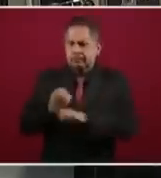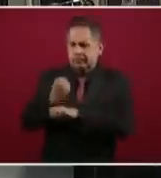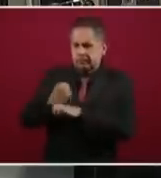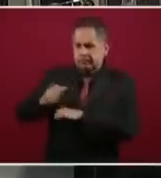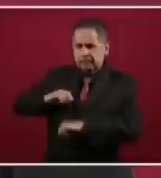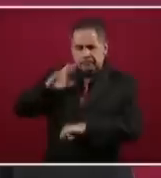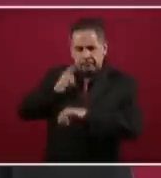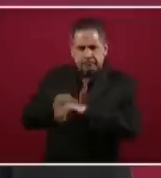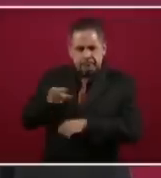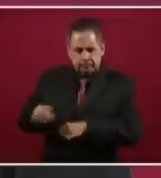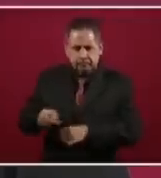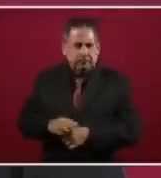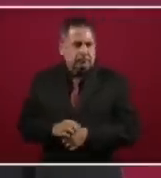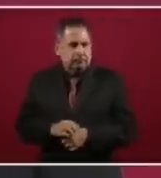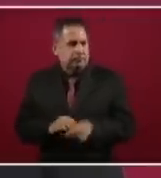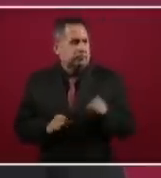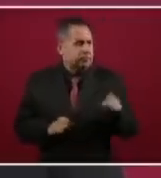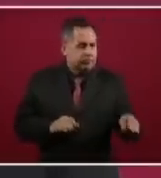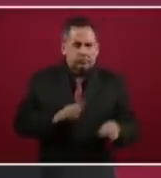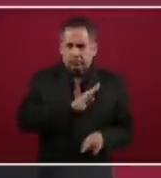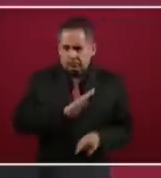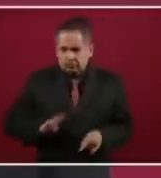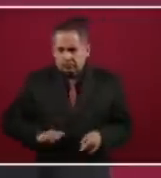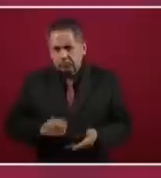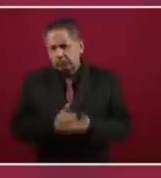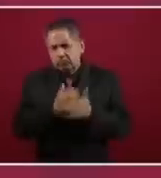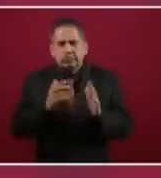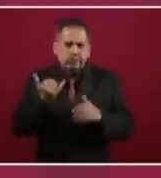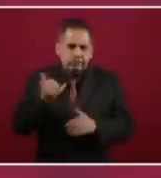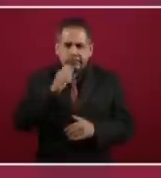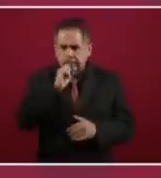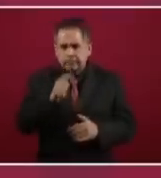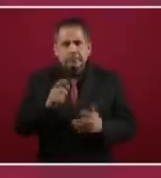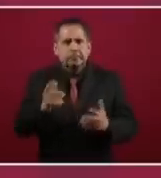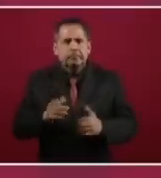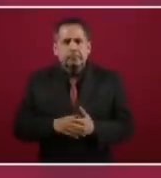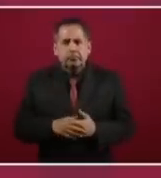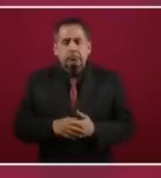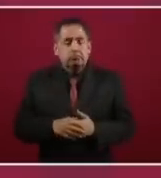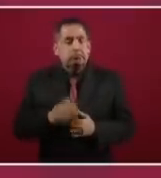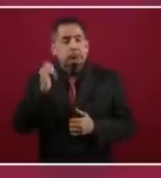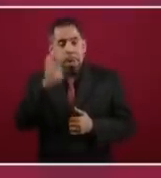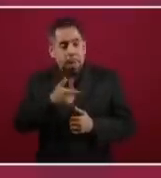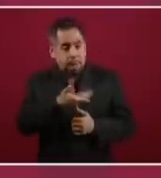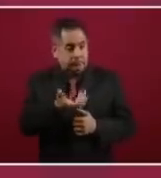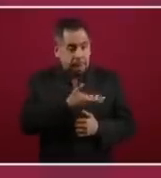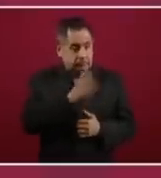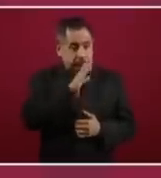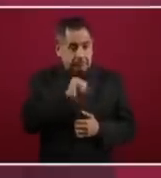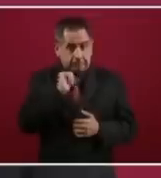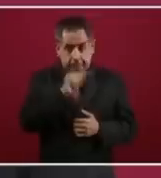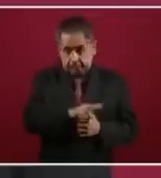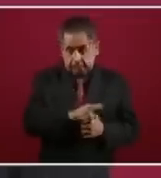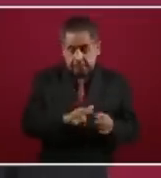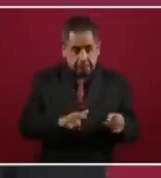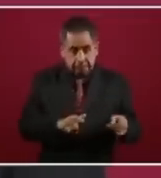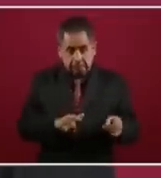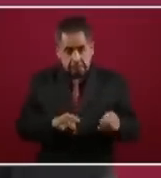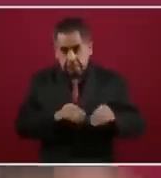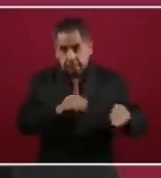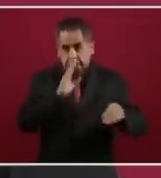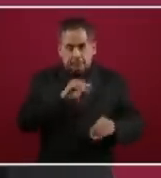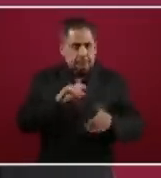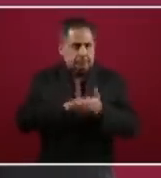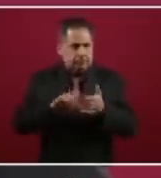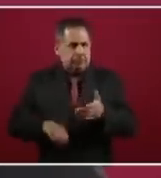estatales, autoridades municipales y actos indebidos. Por